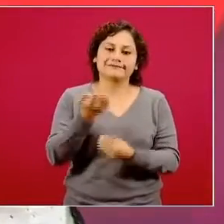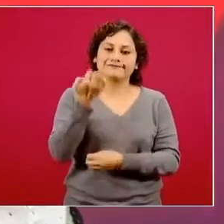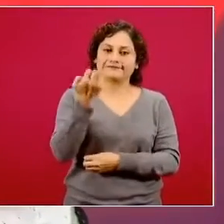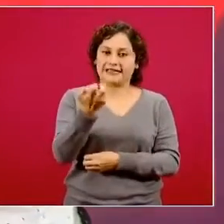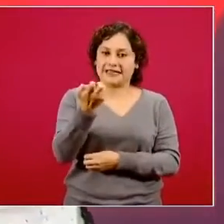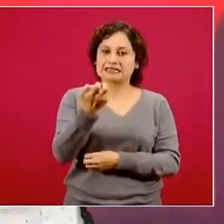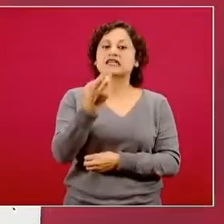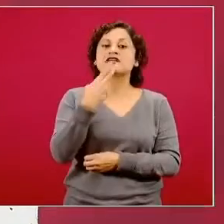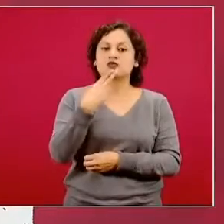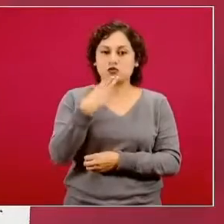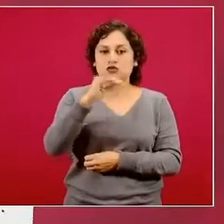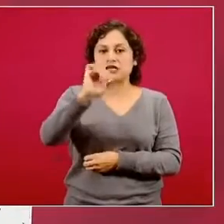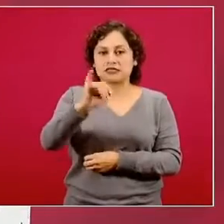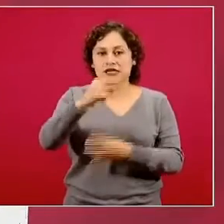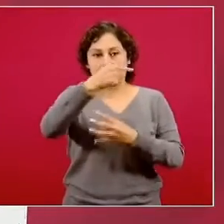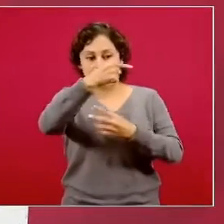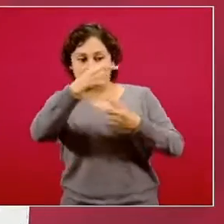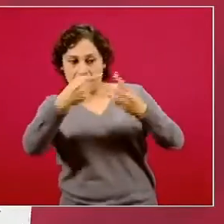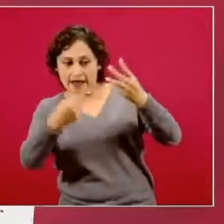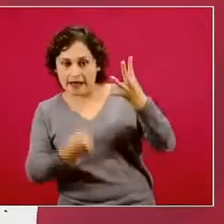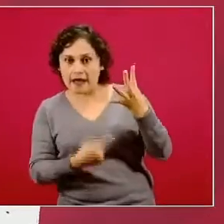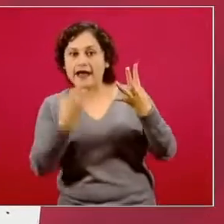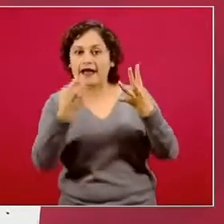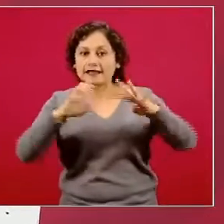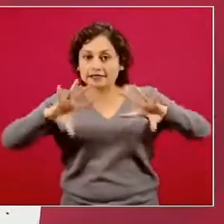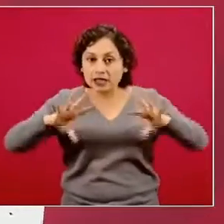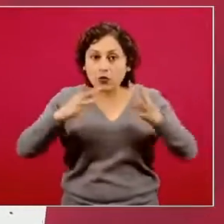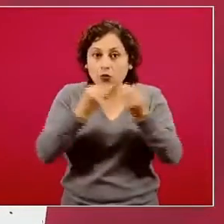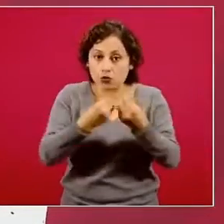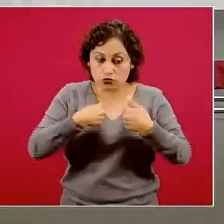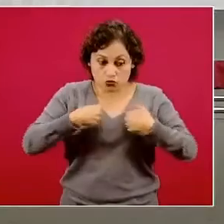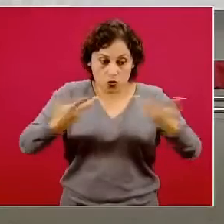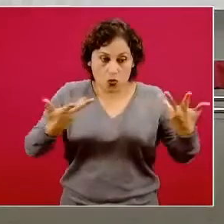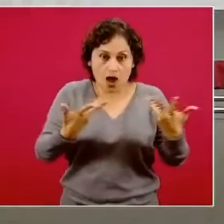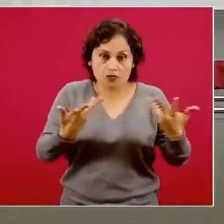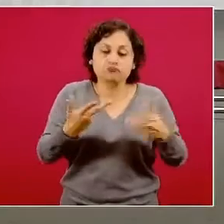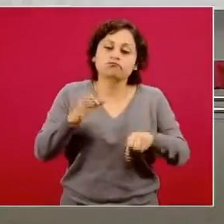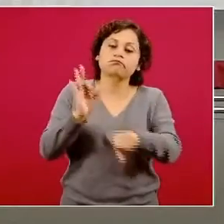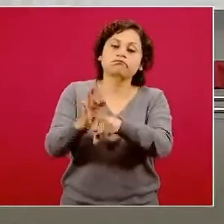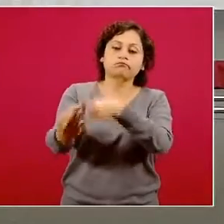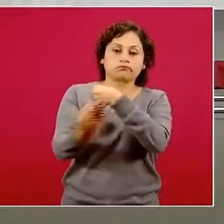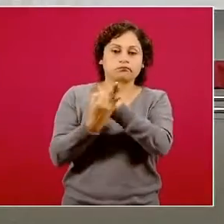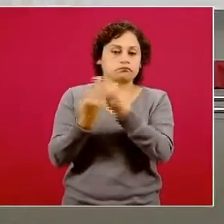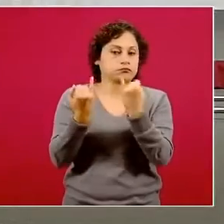como las medidas básicas de prevención, sobre todo en estos tiempos.